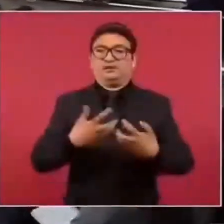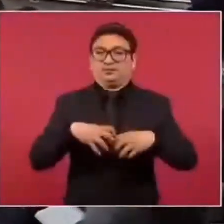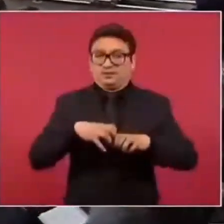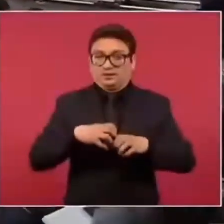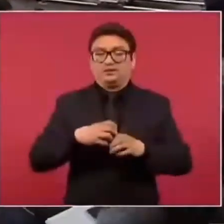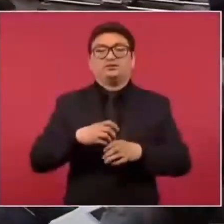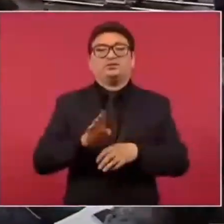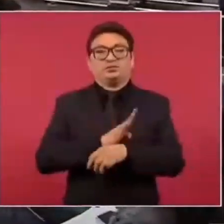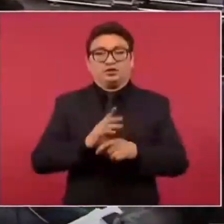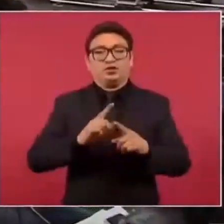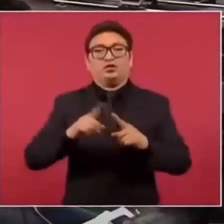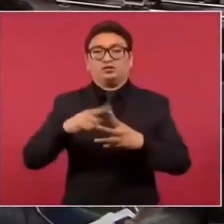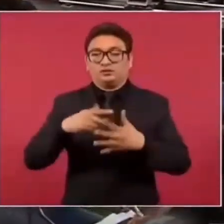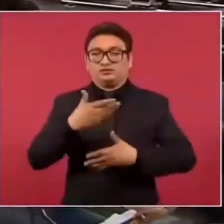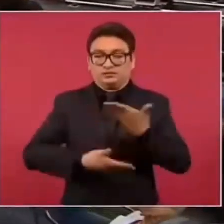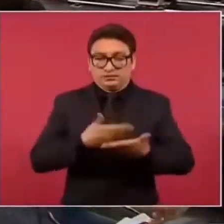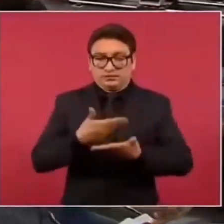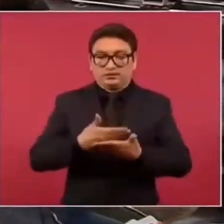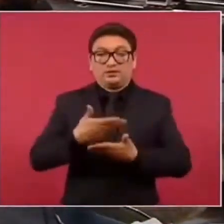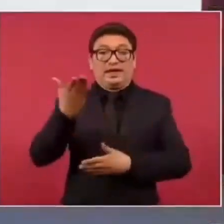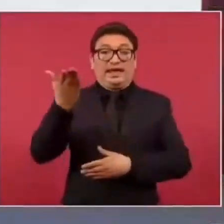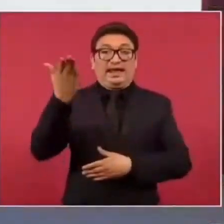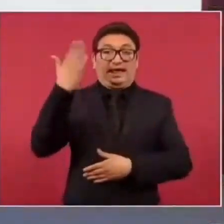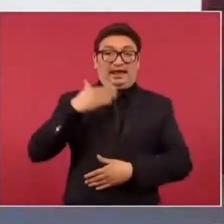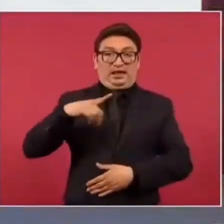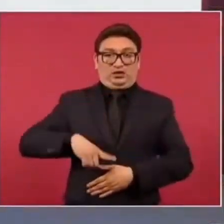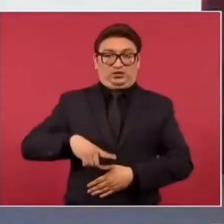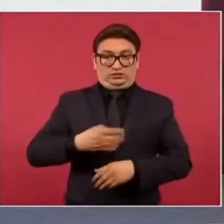eran de propiedad estatal.